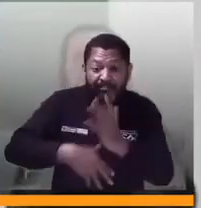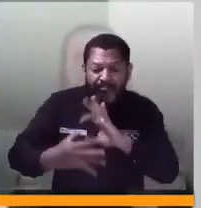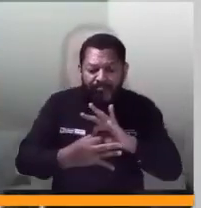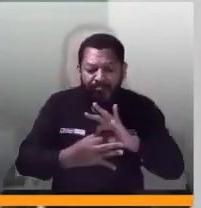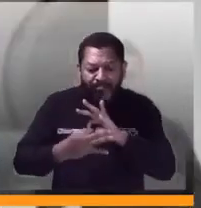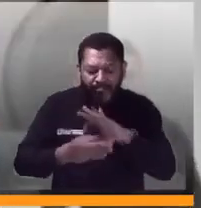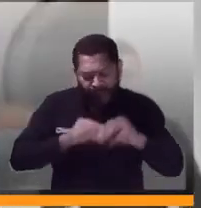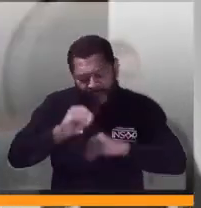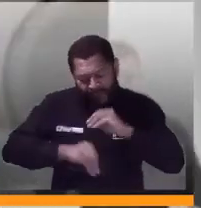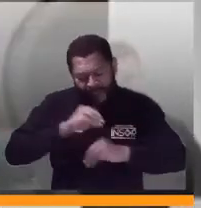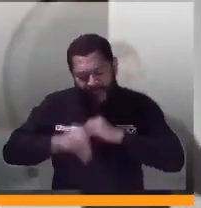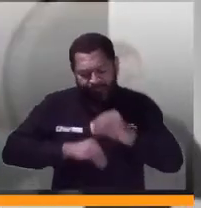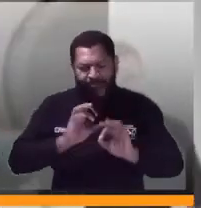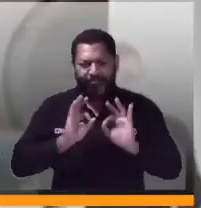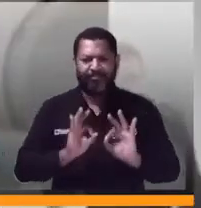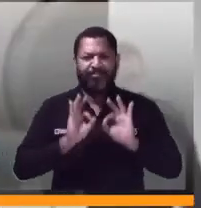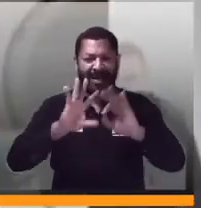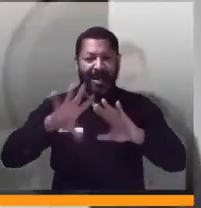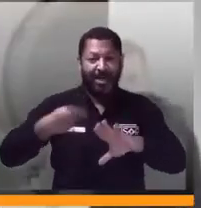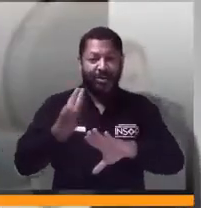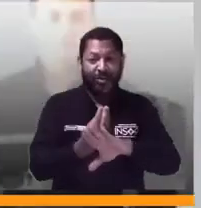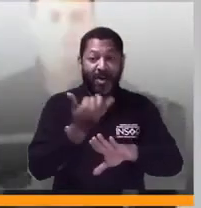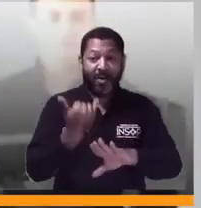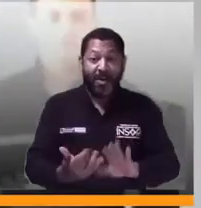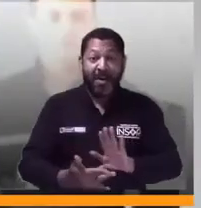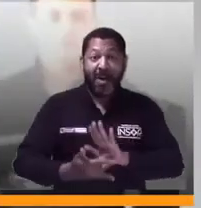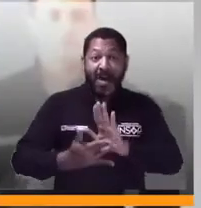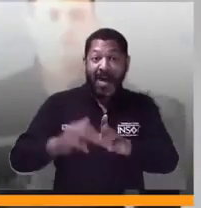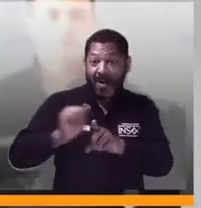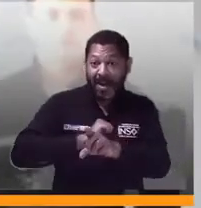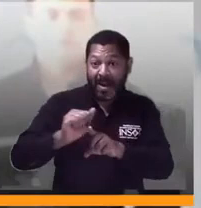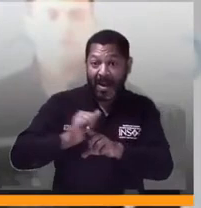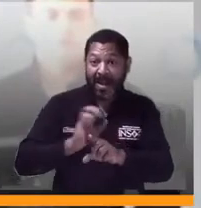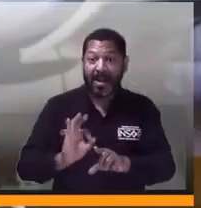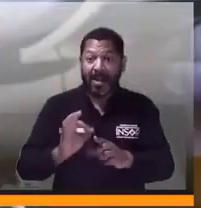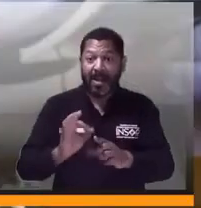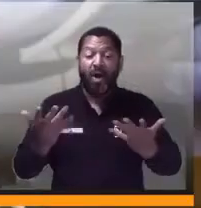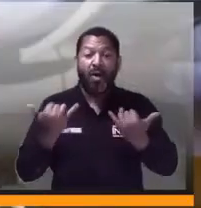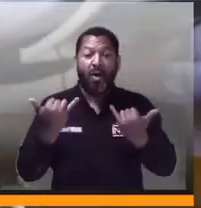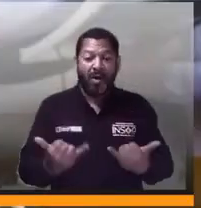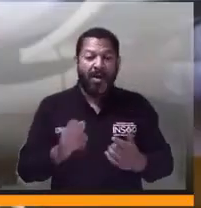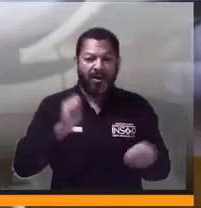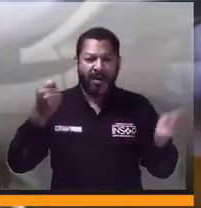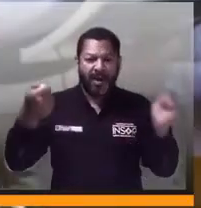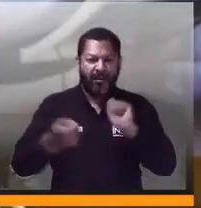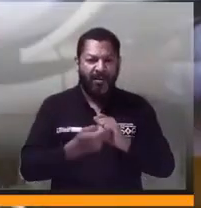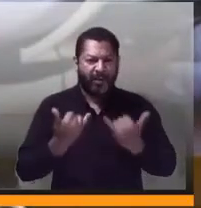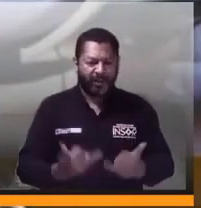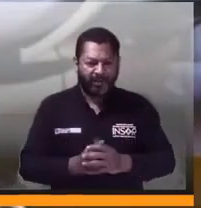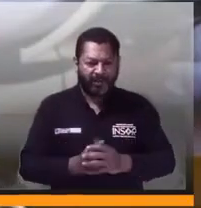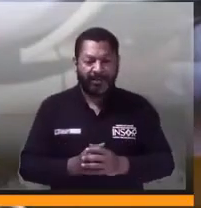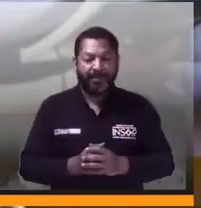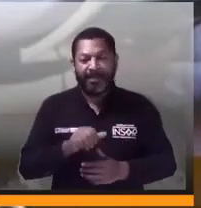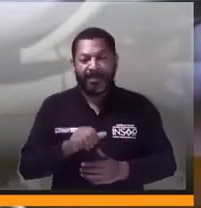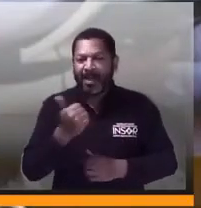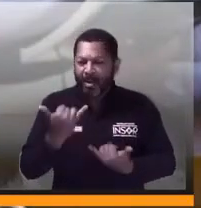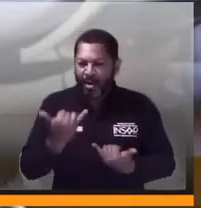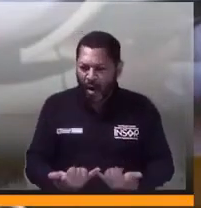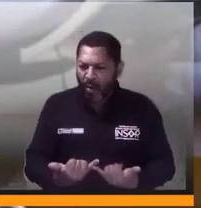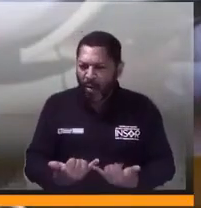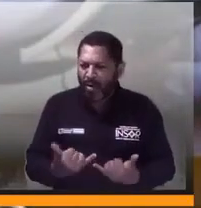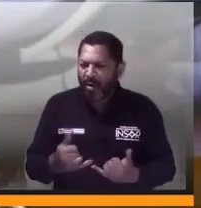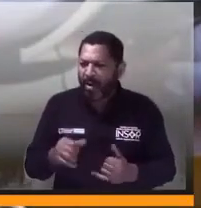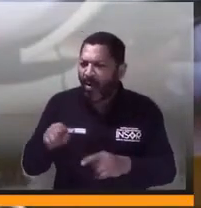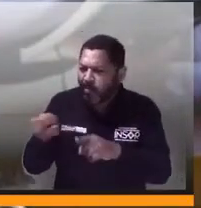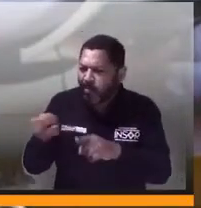permitieron además sistematizar estos resultados que ya dejan ver en la práctica cómo podemos ser protagonistas de esta transformación. Y luego obviamente tendremos dos